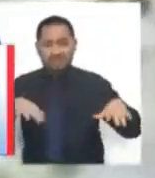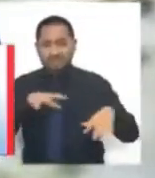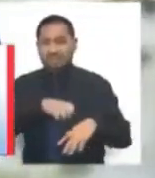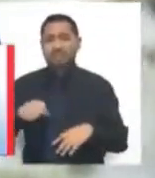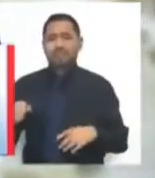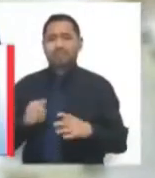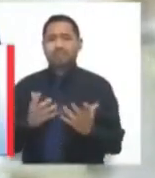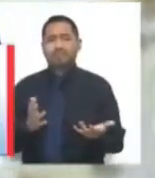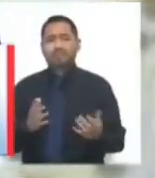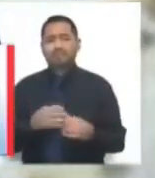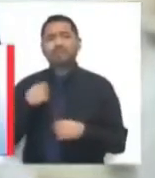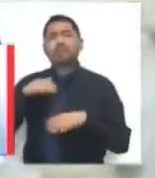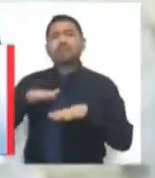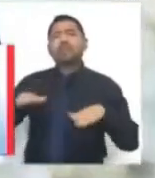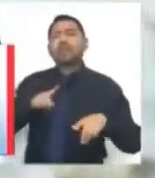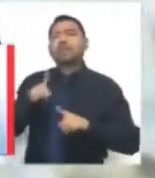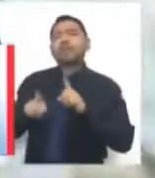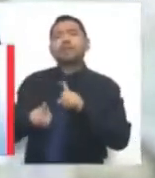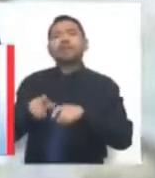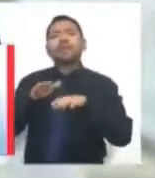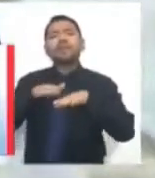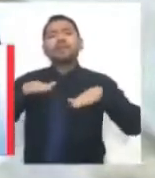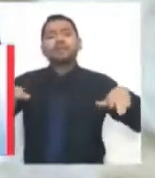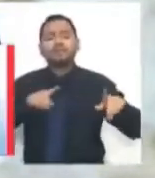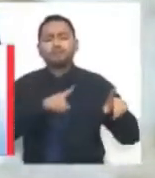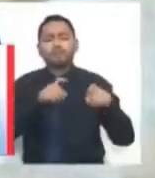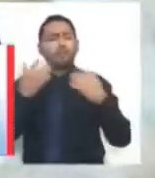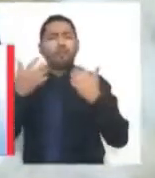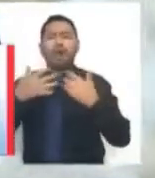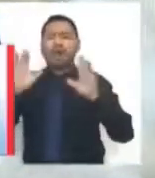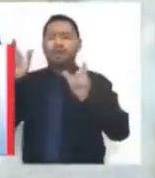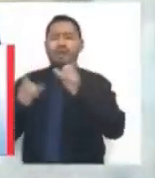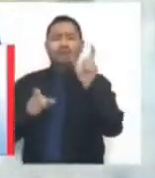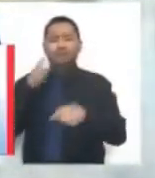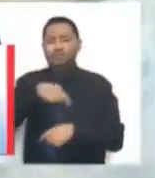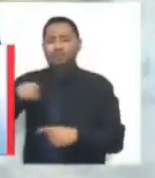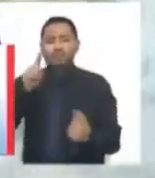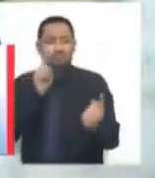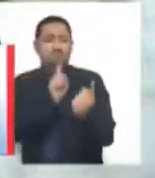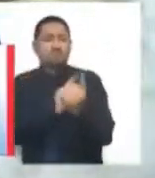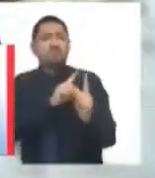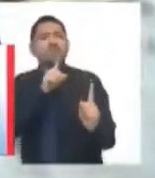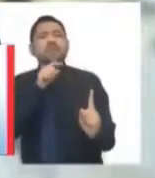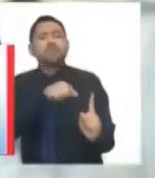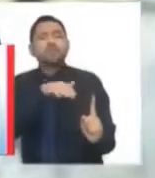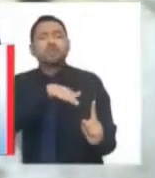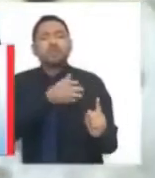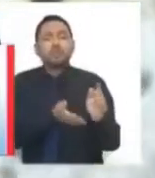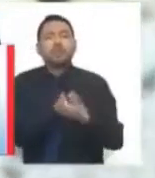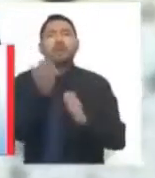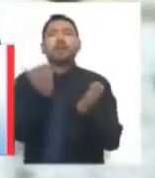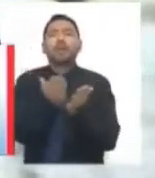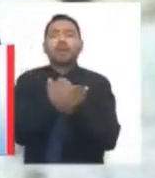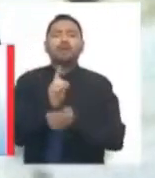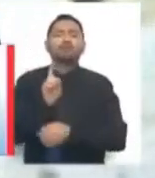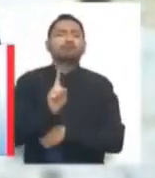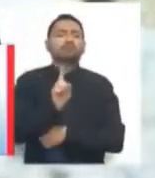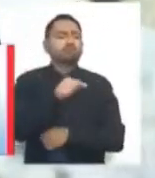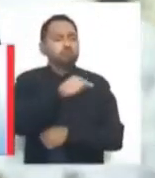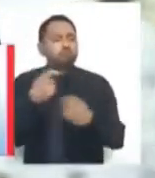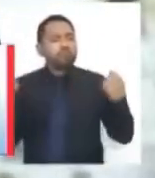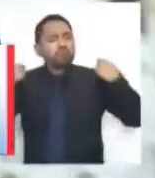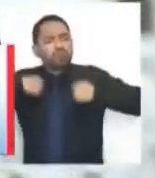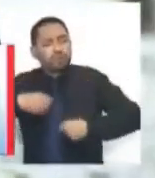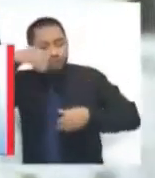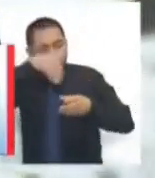niños. Cuando yo pregunto a los niños, usted pregunte a los niños, cualquier ciudadano, cualquier compatriota, pregunte a ese niño que se va al colegio, dígale, la